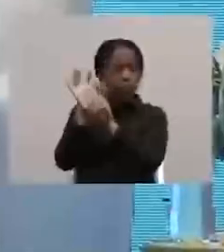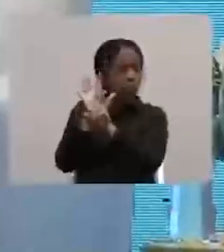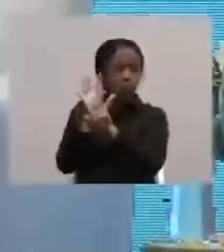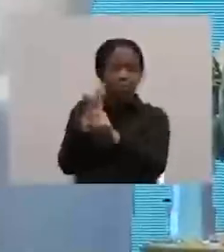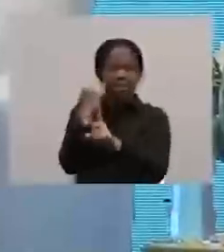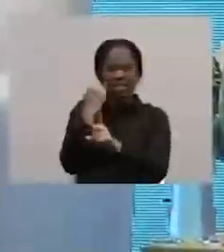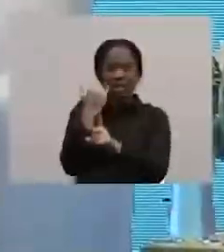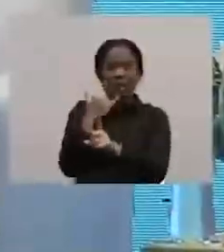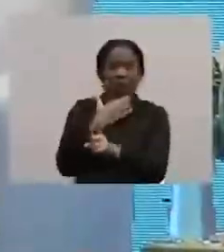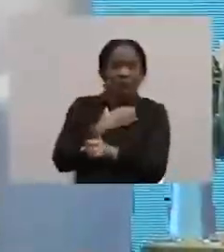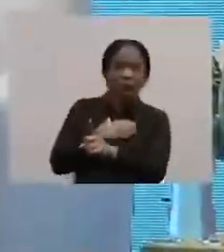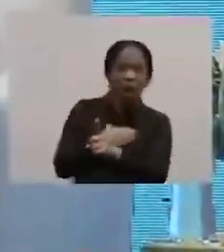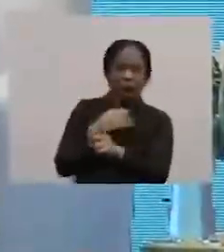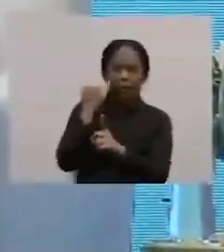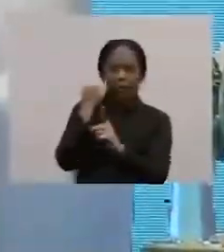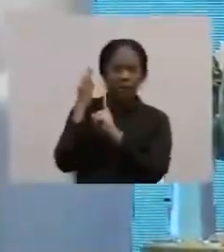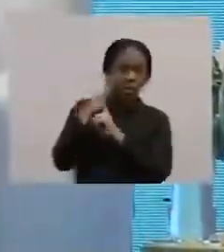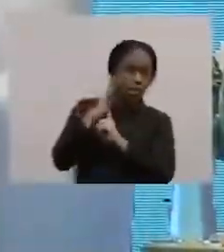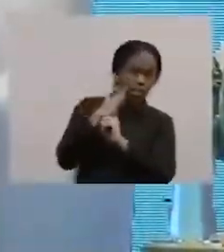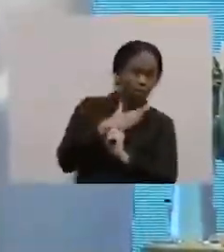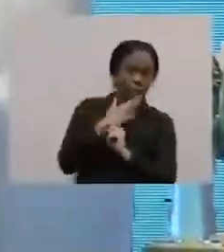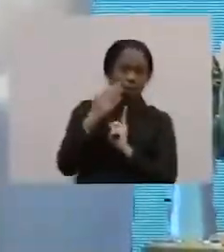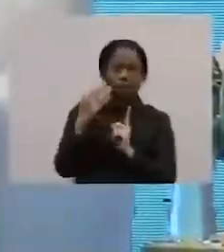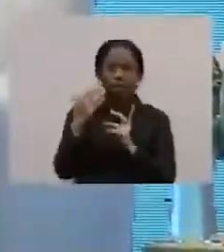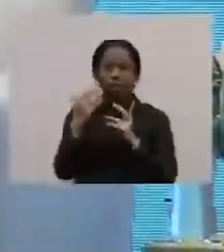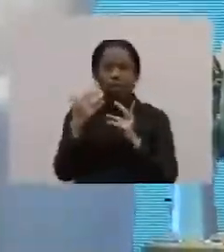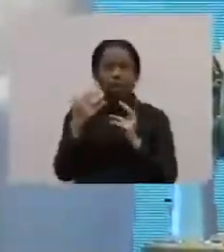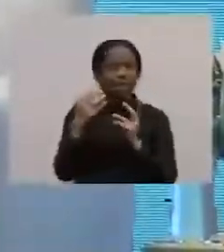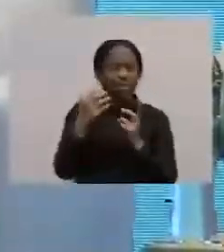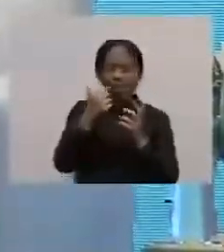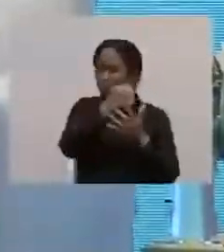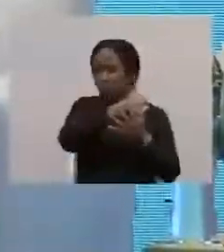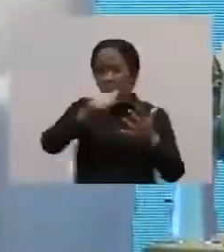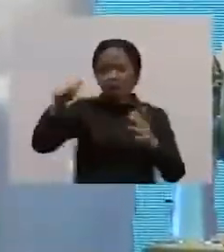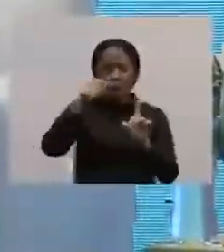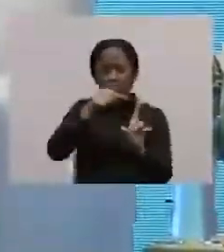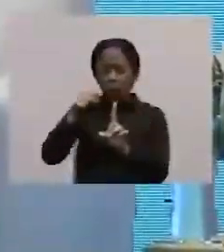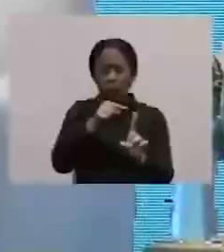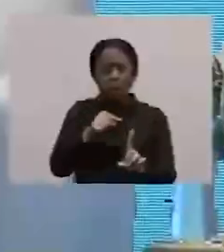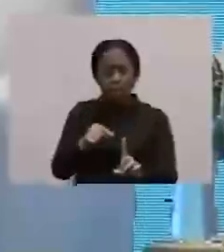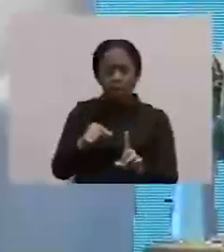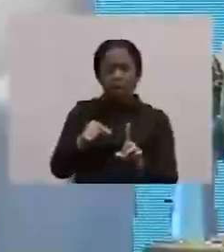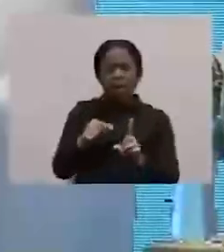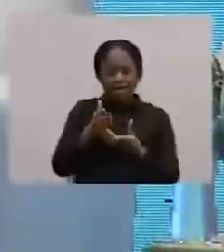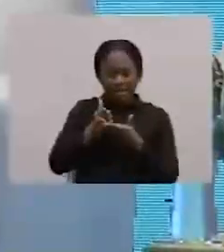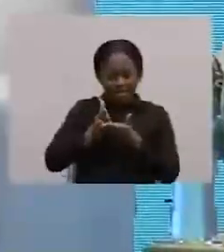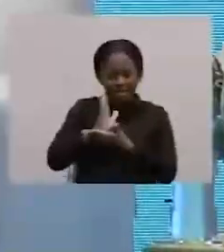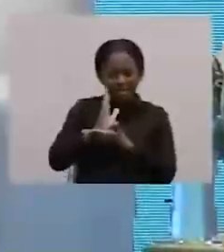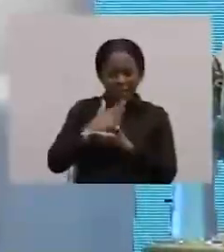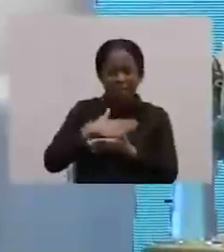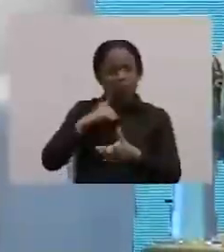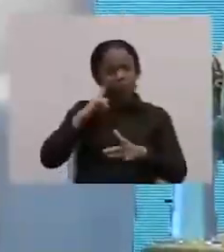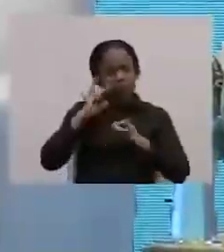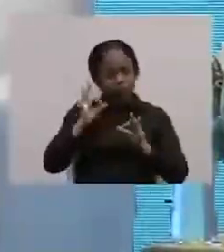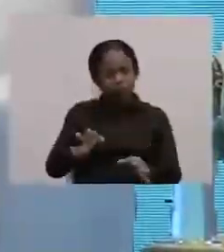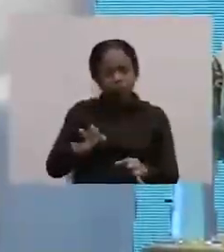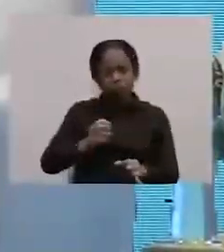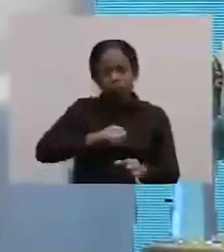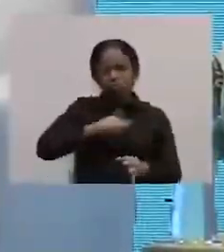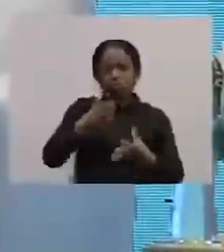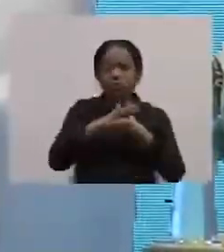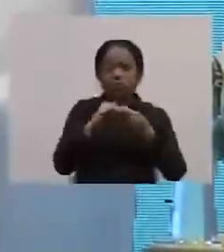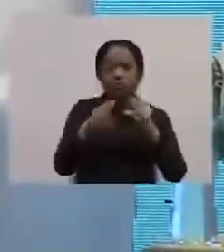tiene hambre, si están abusando contra él. Es decir, ese derecho a la libre expresión es lo que te da la garantía